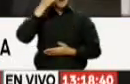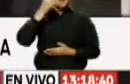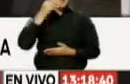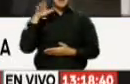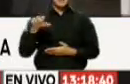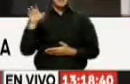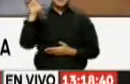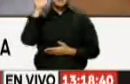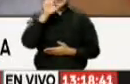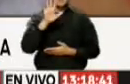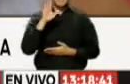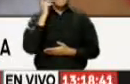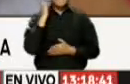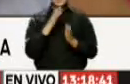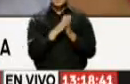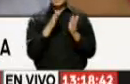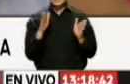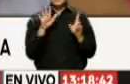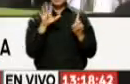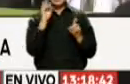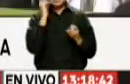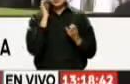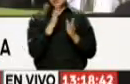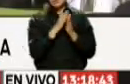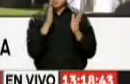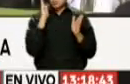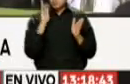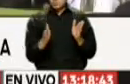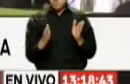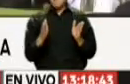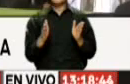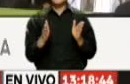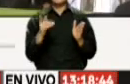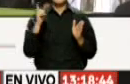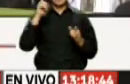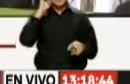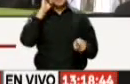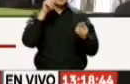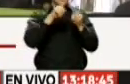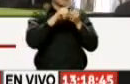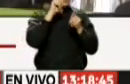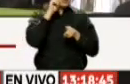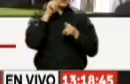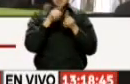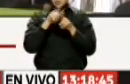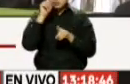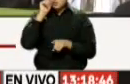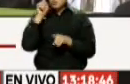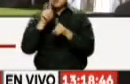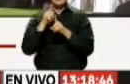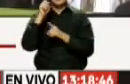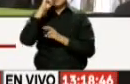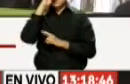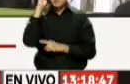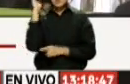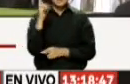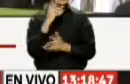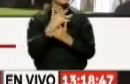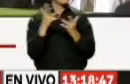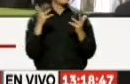cada cantón en un plazo no más allá de los 60 días. Que podamos ponernos de acuerdo, principalmente el respeto de